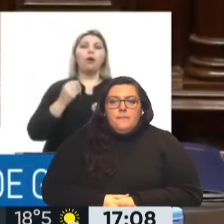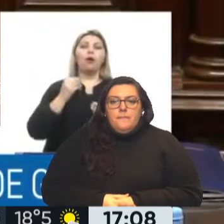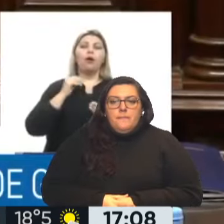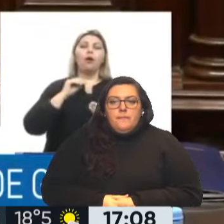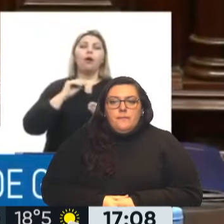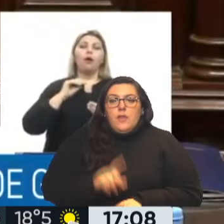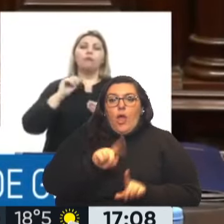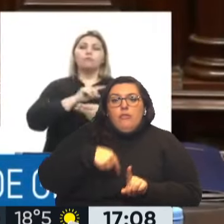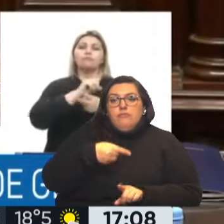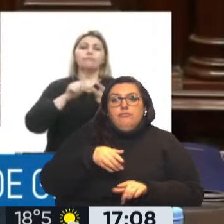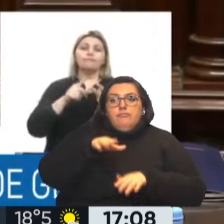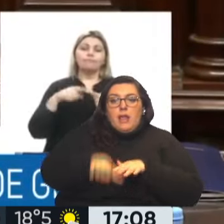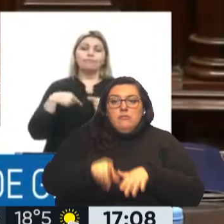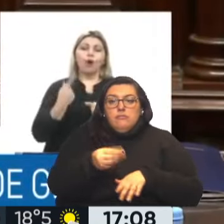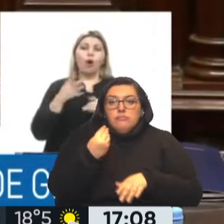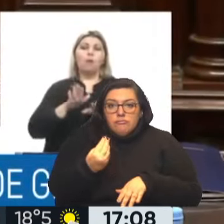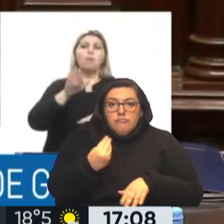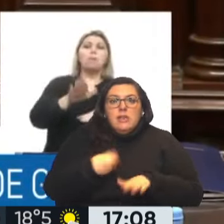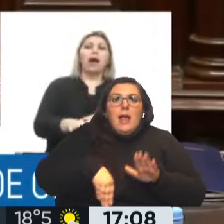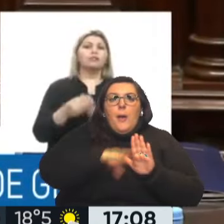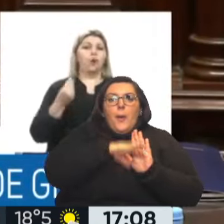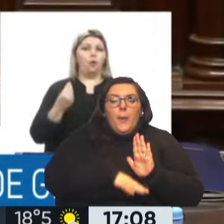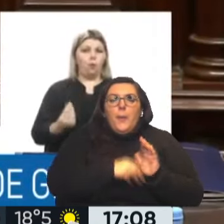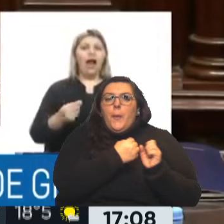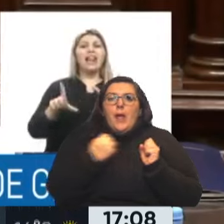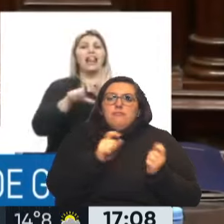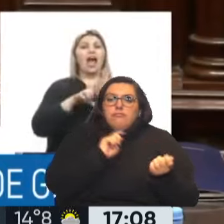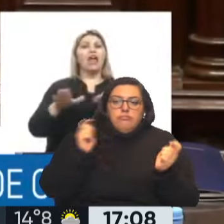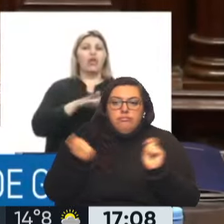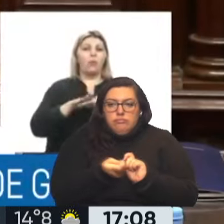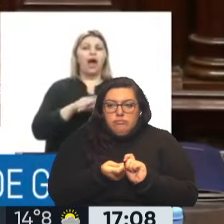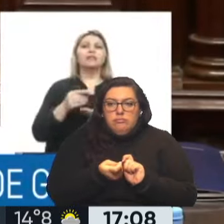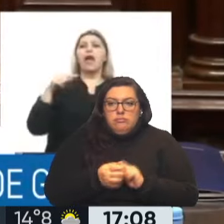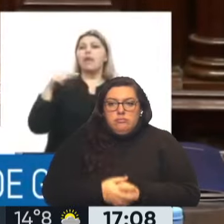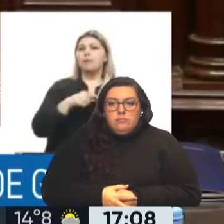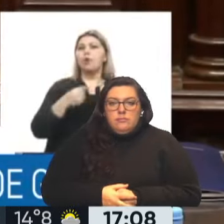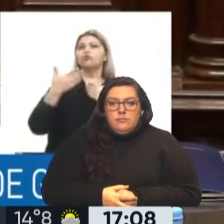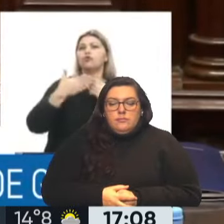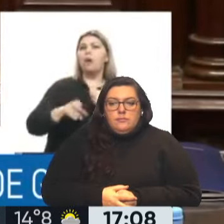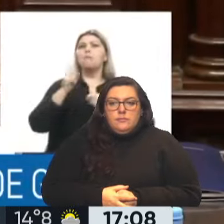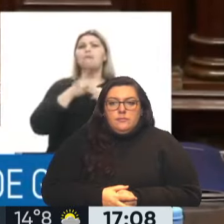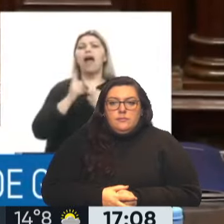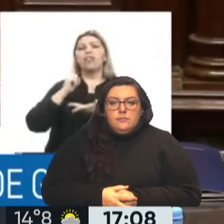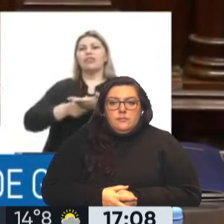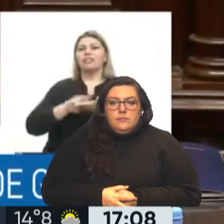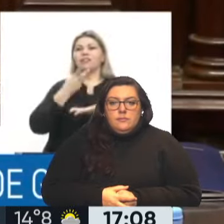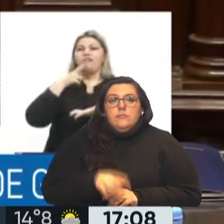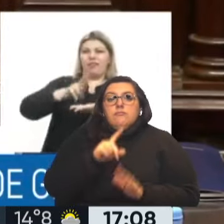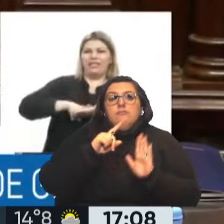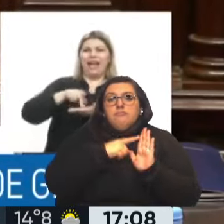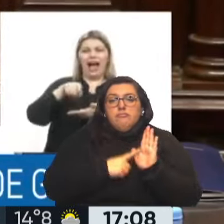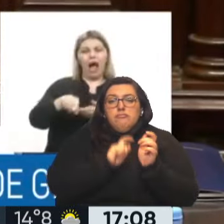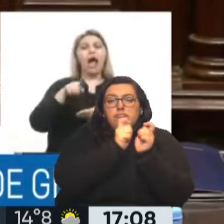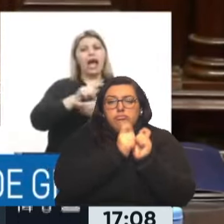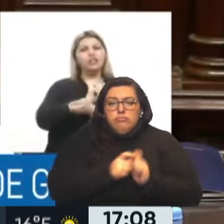propuesto es la ley de bases y puntos de partida para la libertad de los argentinos con sus medidas fiscales anexas. Estas son reformas de